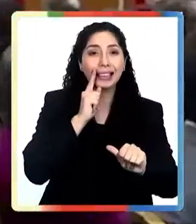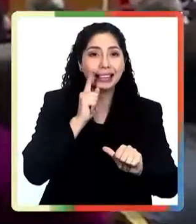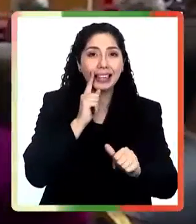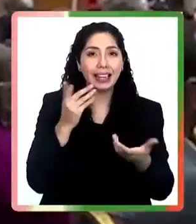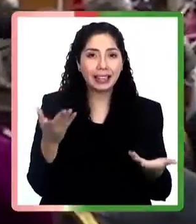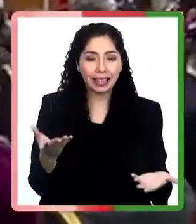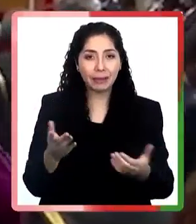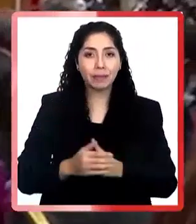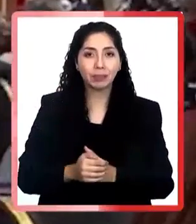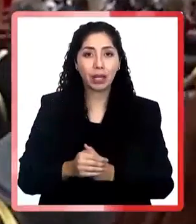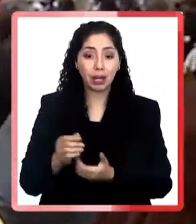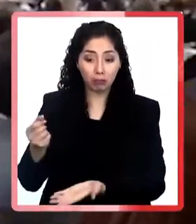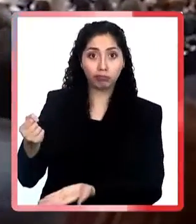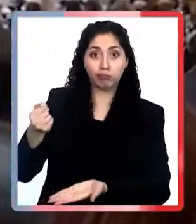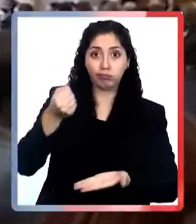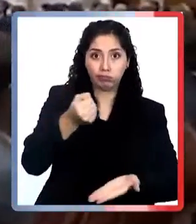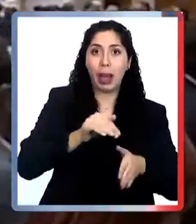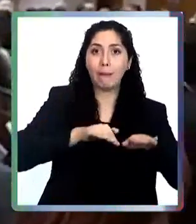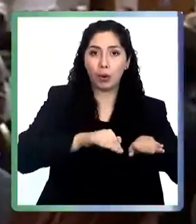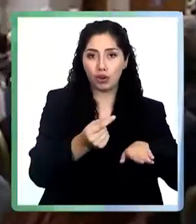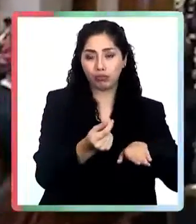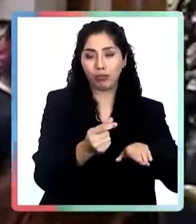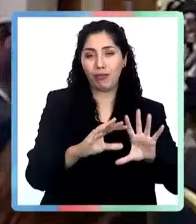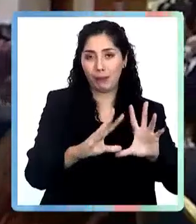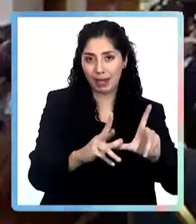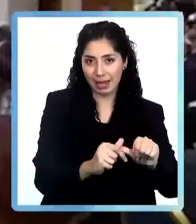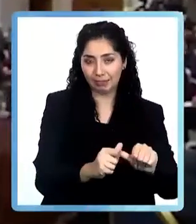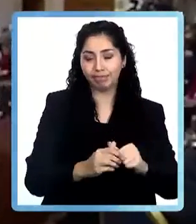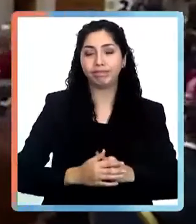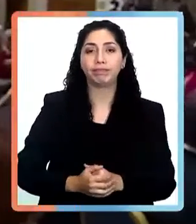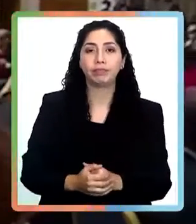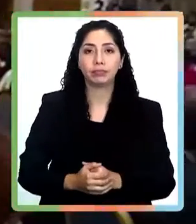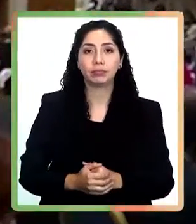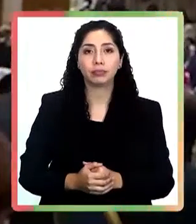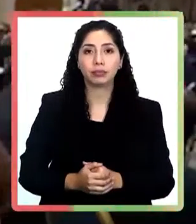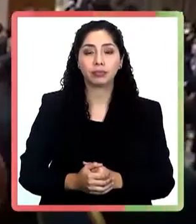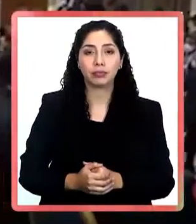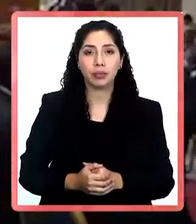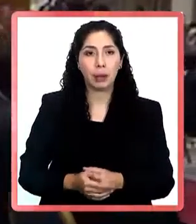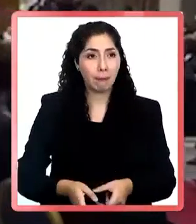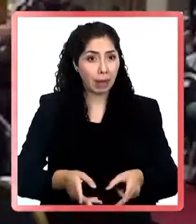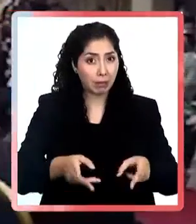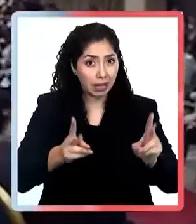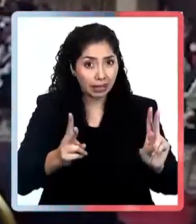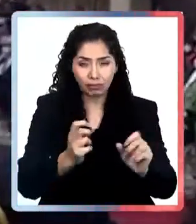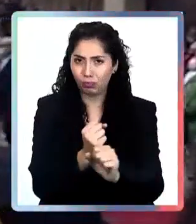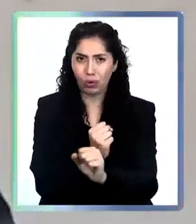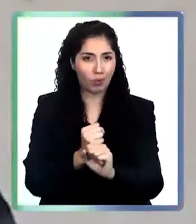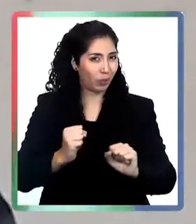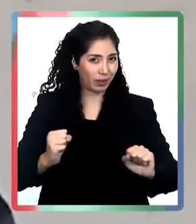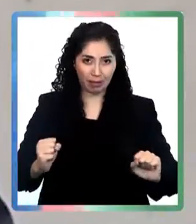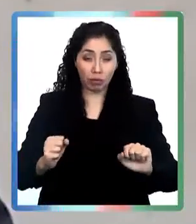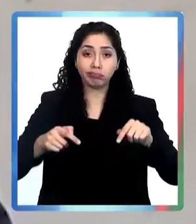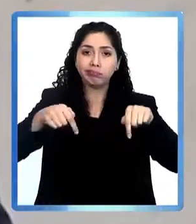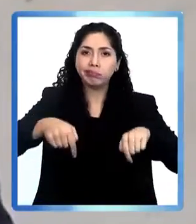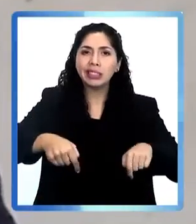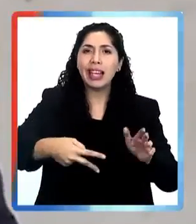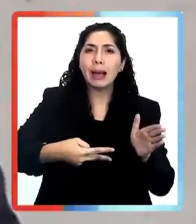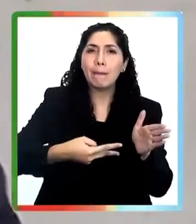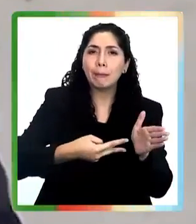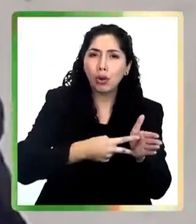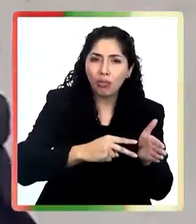asignación o subsidio familiar no podemos permitir que por esta crisis